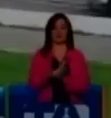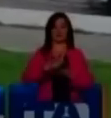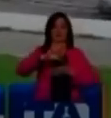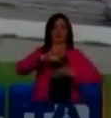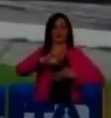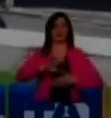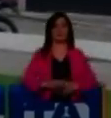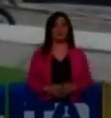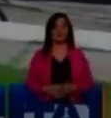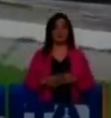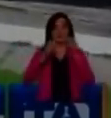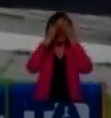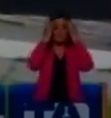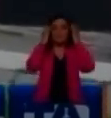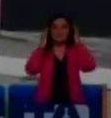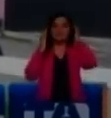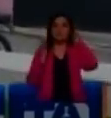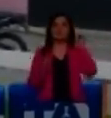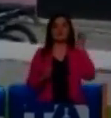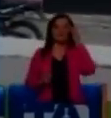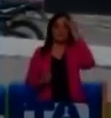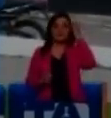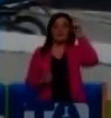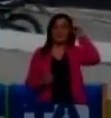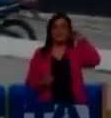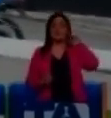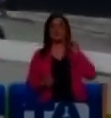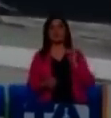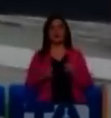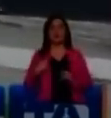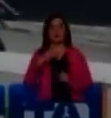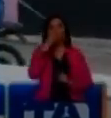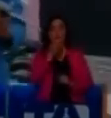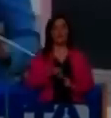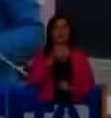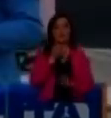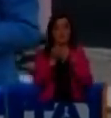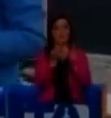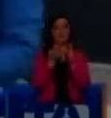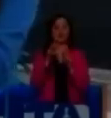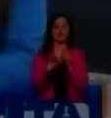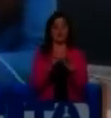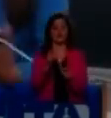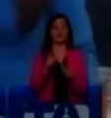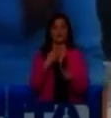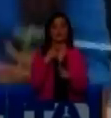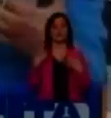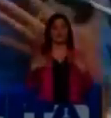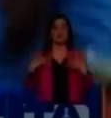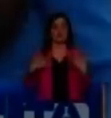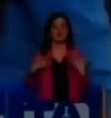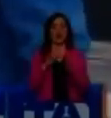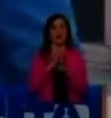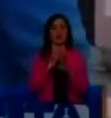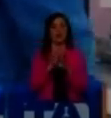América. Vamos a conversar con el subteniente Alex Marcillo. ¿Cómo está? Buenos días. ¿Cuál es la respuesta de esos moradores que están tan asustados que no